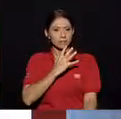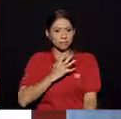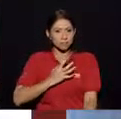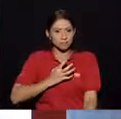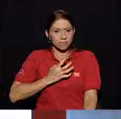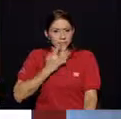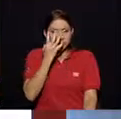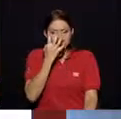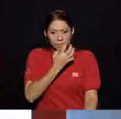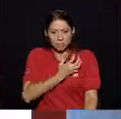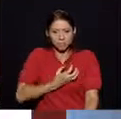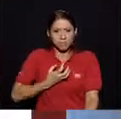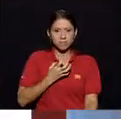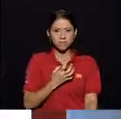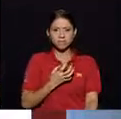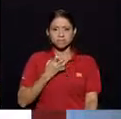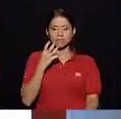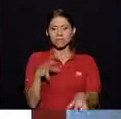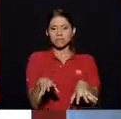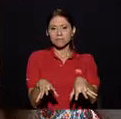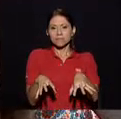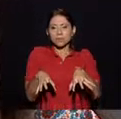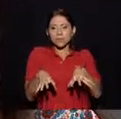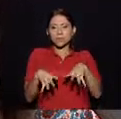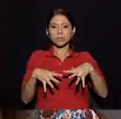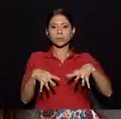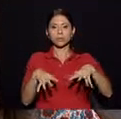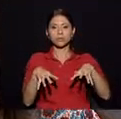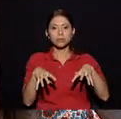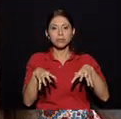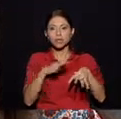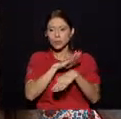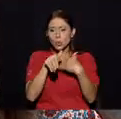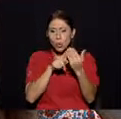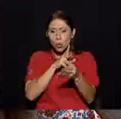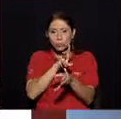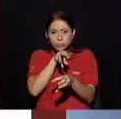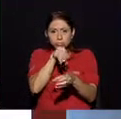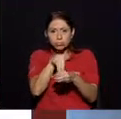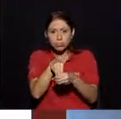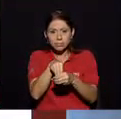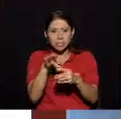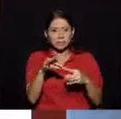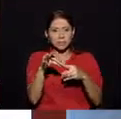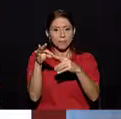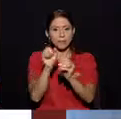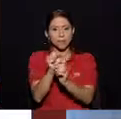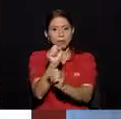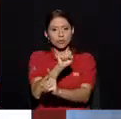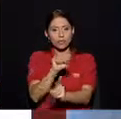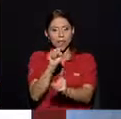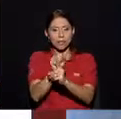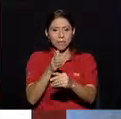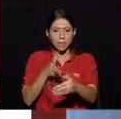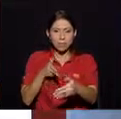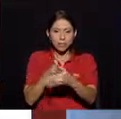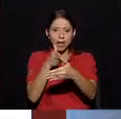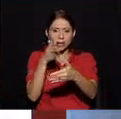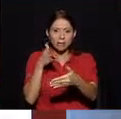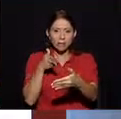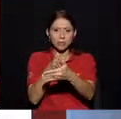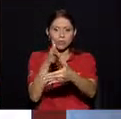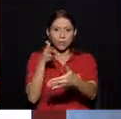enojo, de ira, de ansiedad, de tensión, de estrés involucrados, especialmente con los casos de maltrato, ¿verdad?